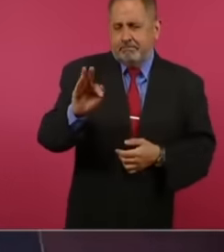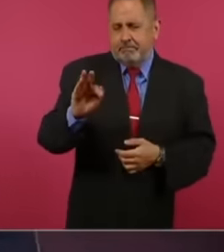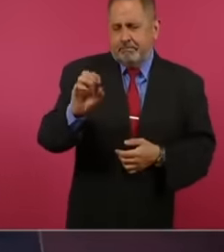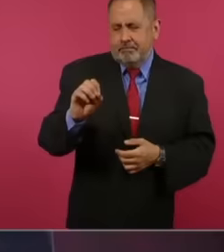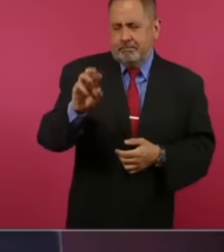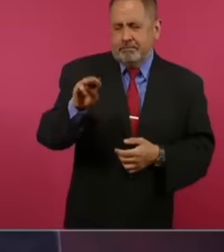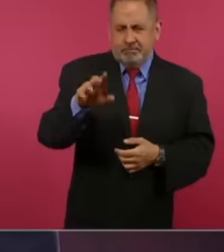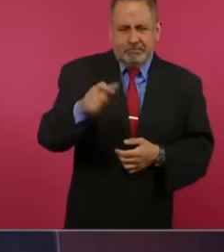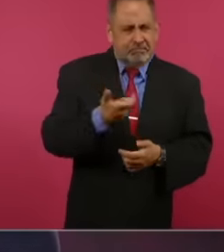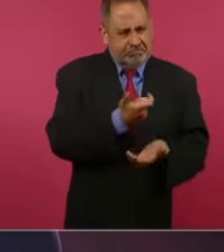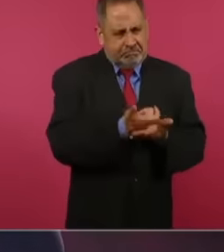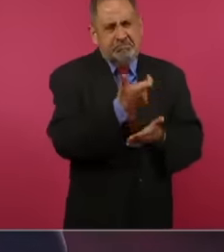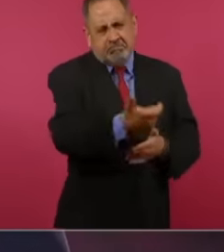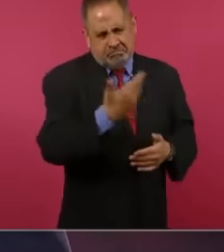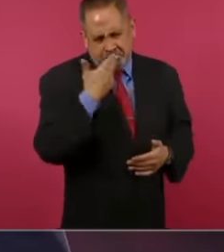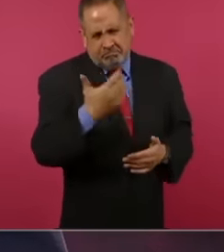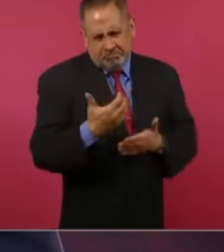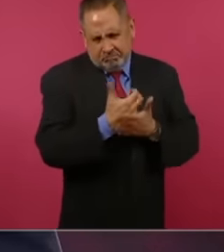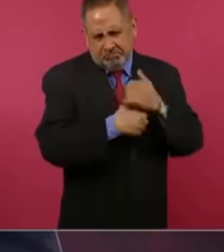que les pagan bien,